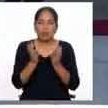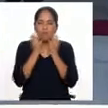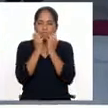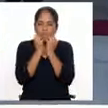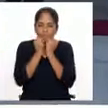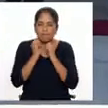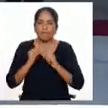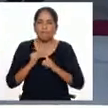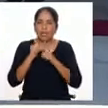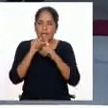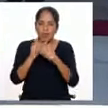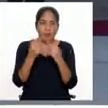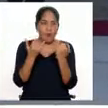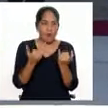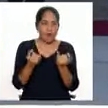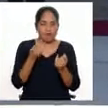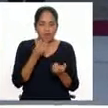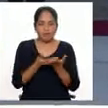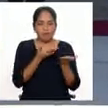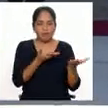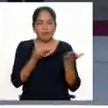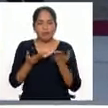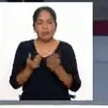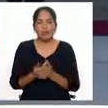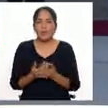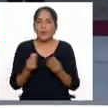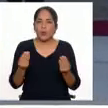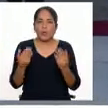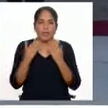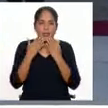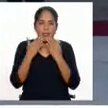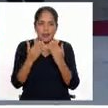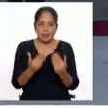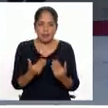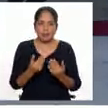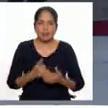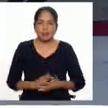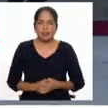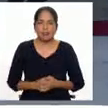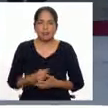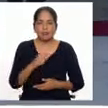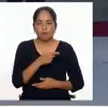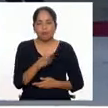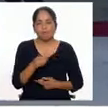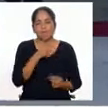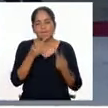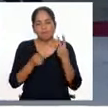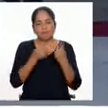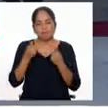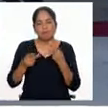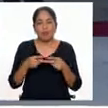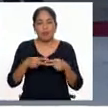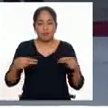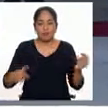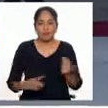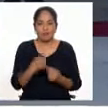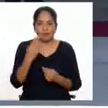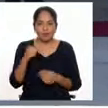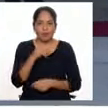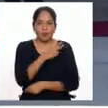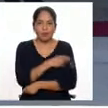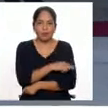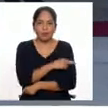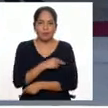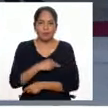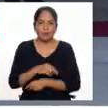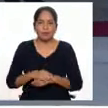la ha recibido hoy día, ¿no? Con el agradecimiento muy grande por haber tenido la decisión de inaugurar nuestro hospital. La